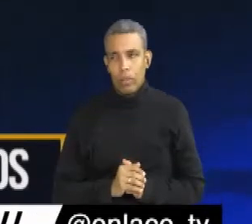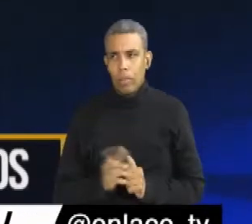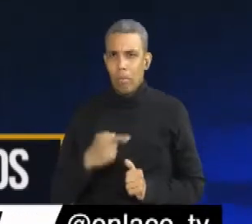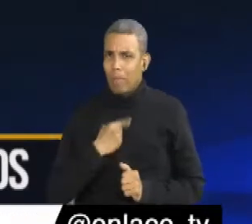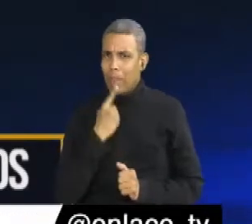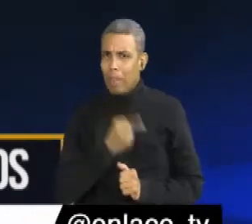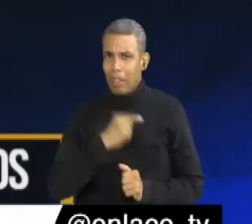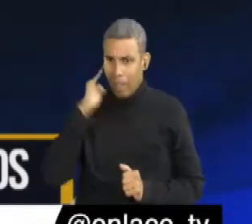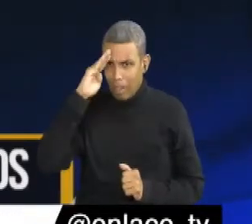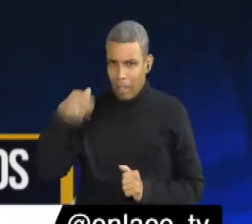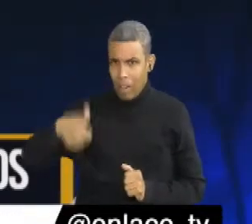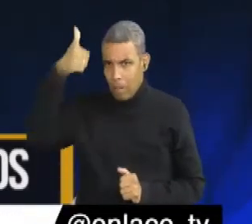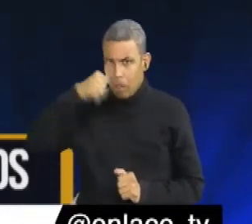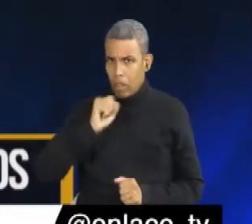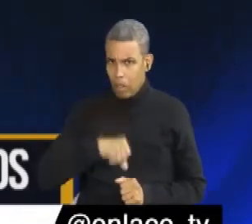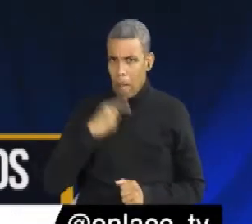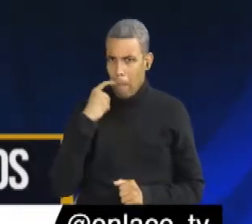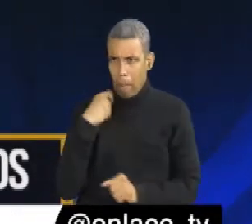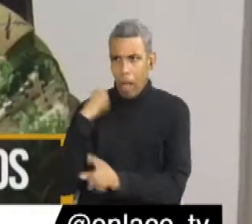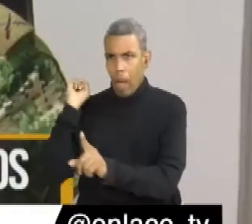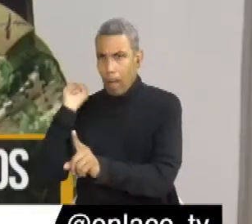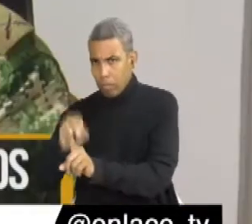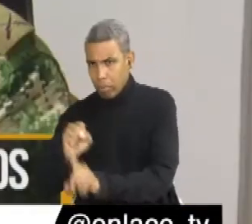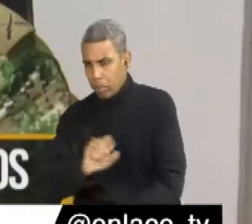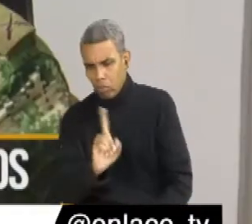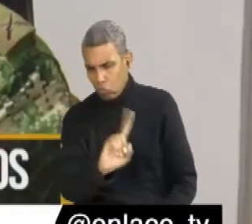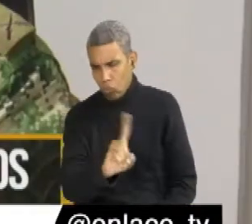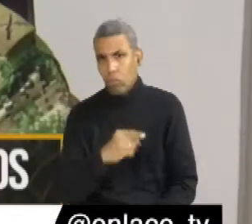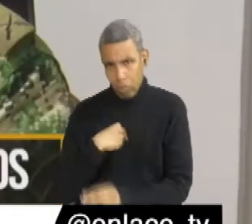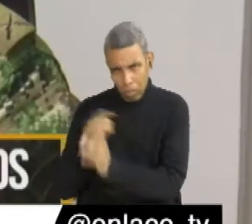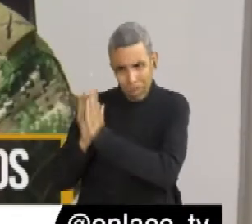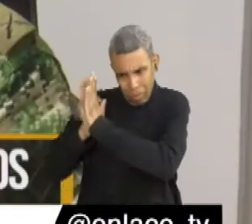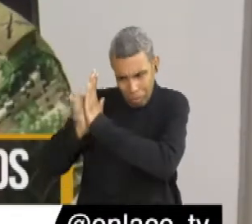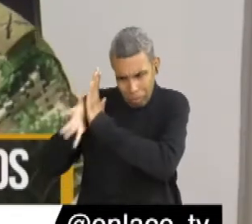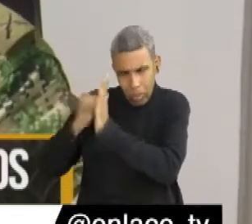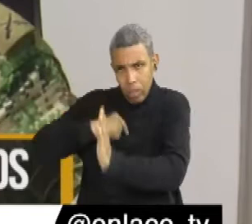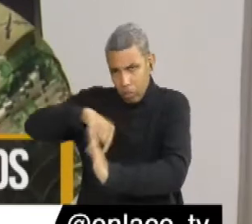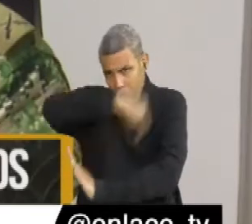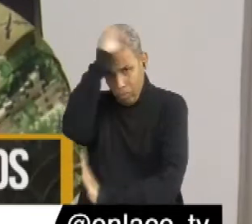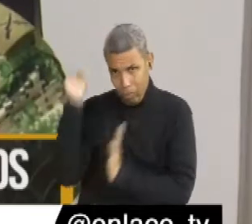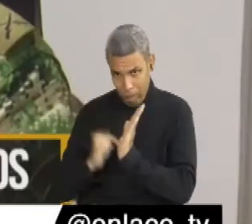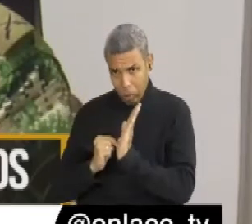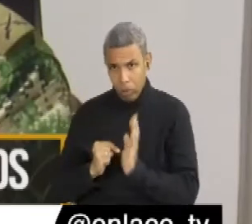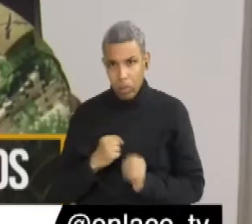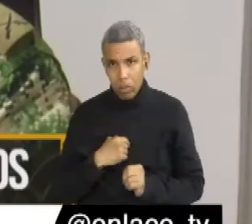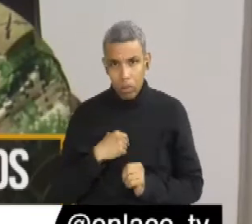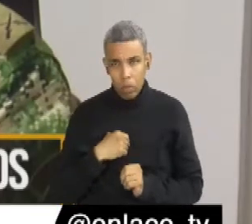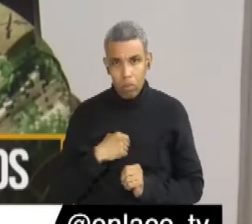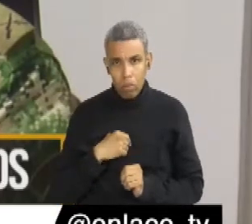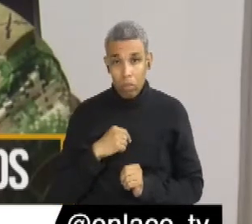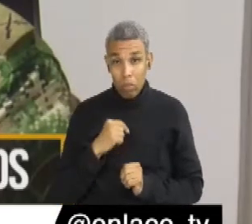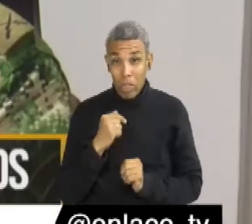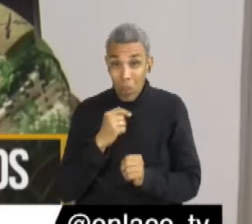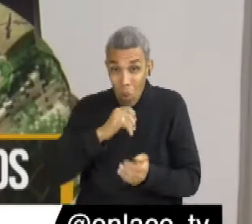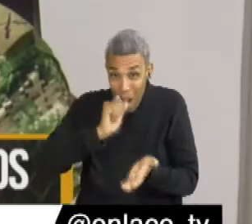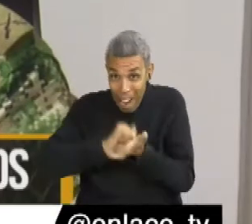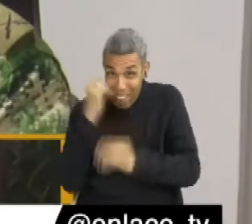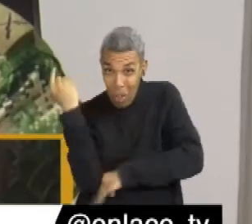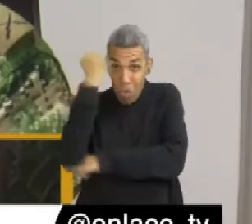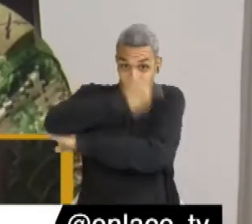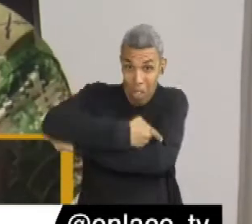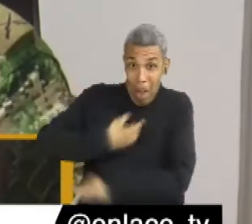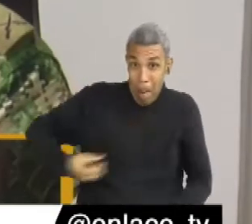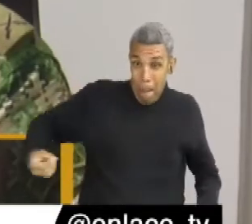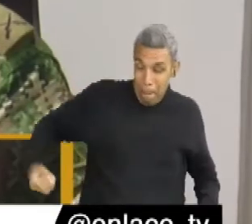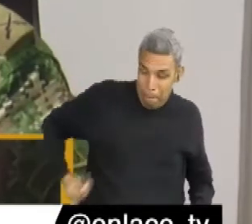lo ocurrido en estos hechos. No, yo con el mismo padre el día 2, que fue el día de la se terminó